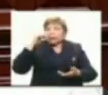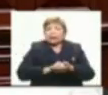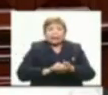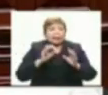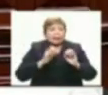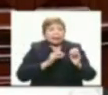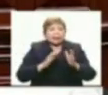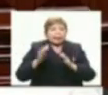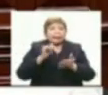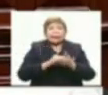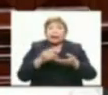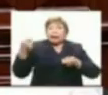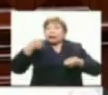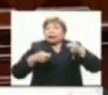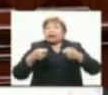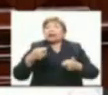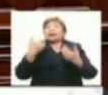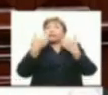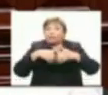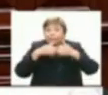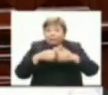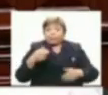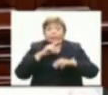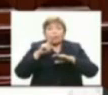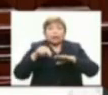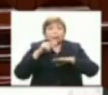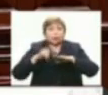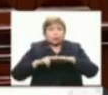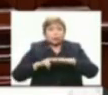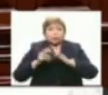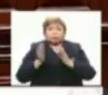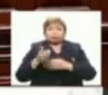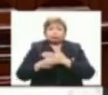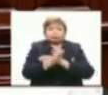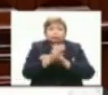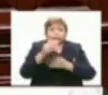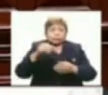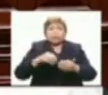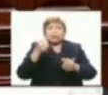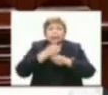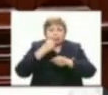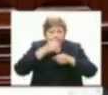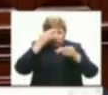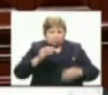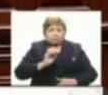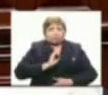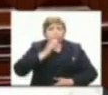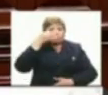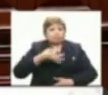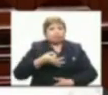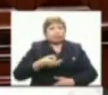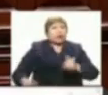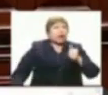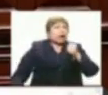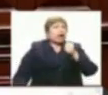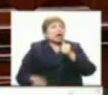generen mayor valor agregado e industrialización de nuestros recursos naturales y marinos y empleo digno. Aseguraremos